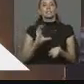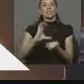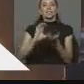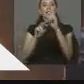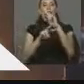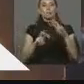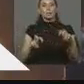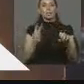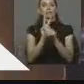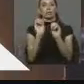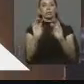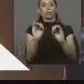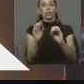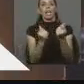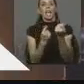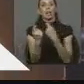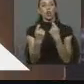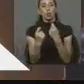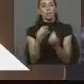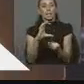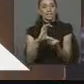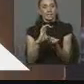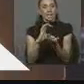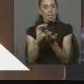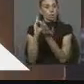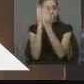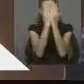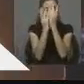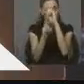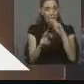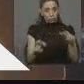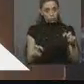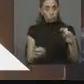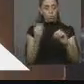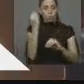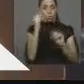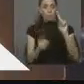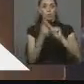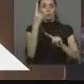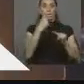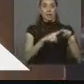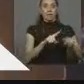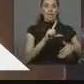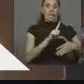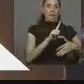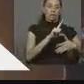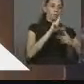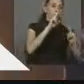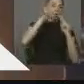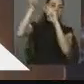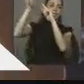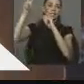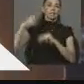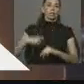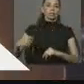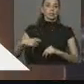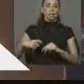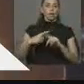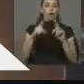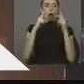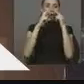era un centro de estudios de excelencia que por primera vez hizo que Latinoamérica mirara a Estados Unidos con otros